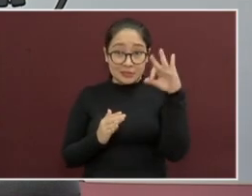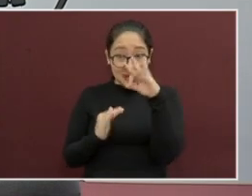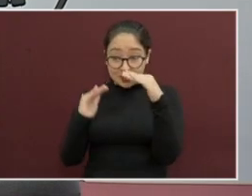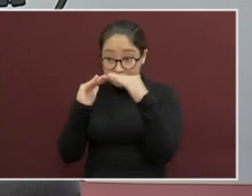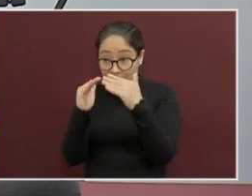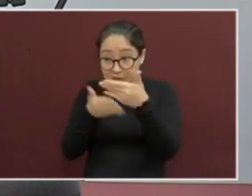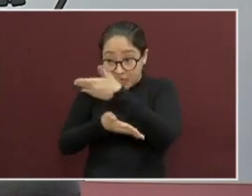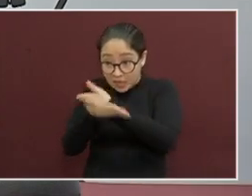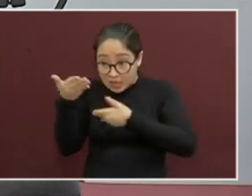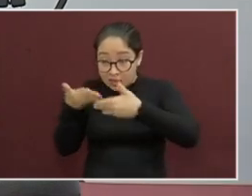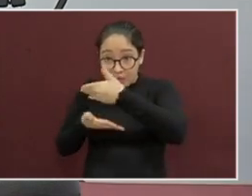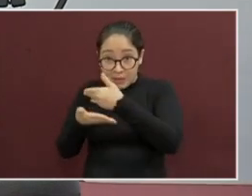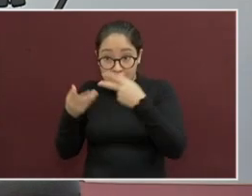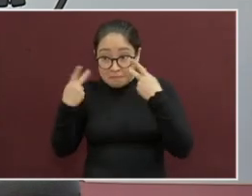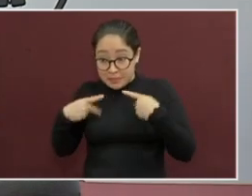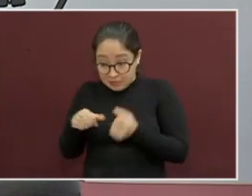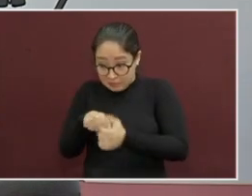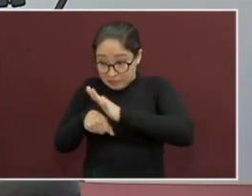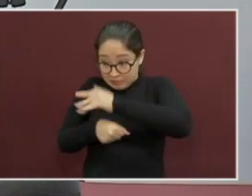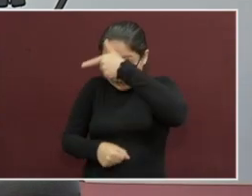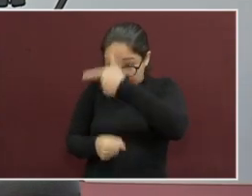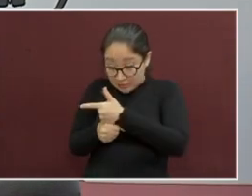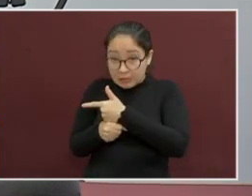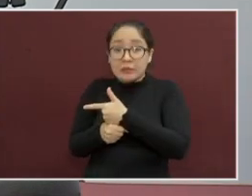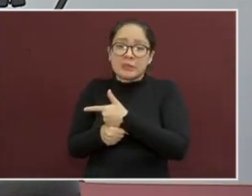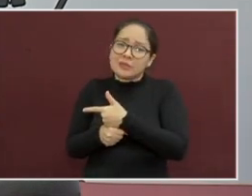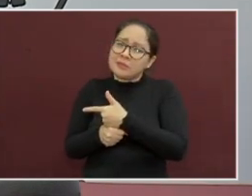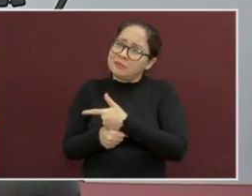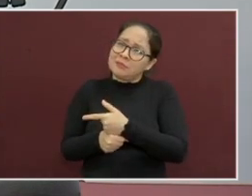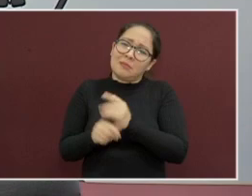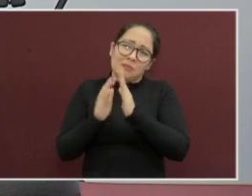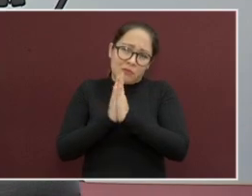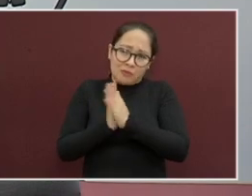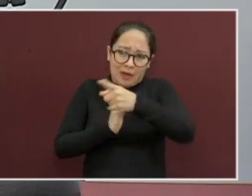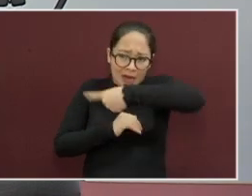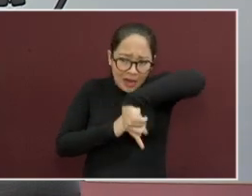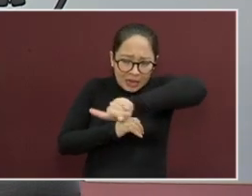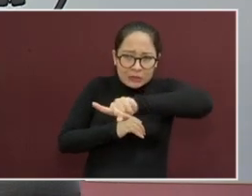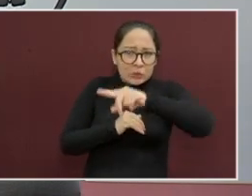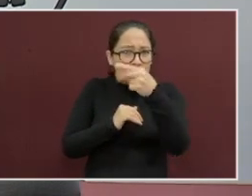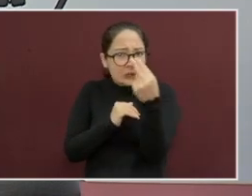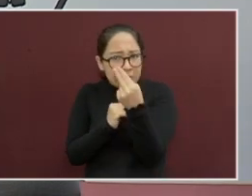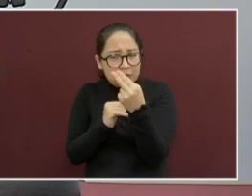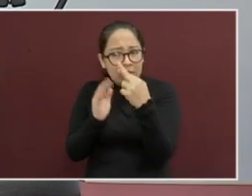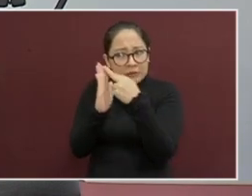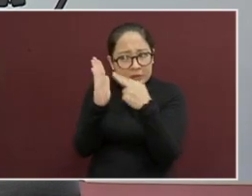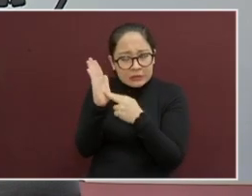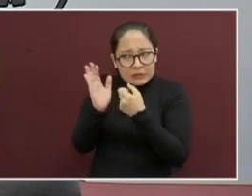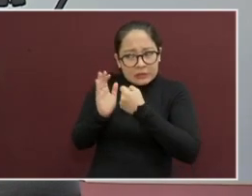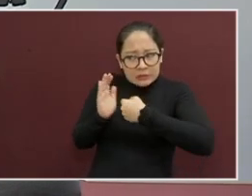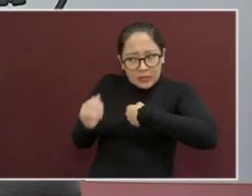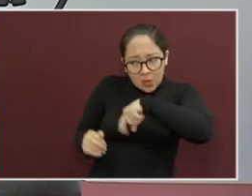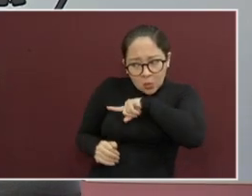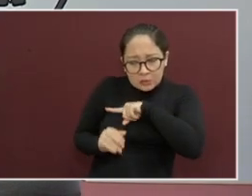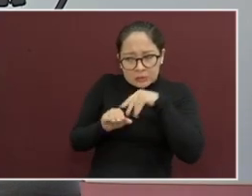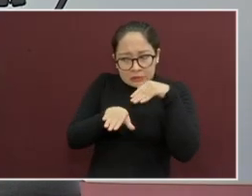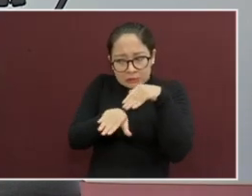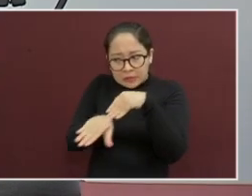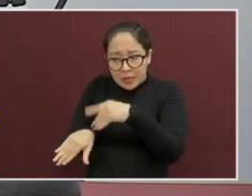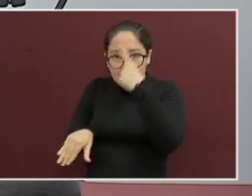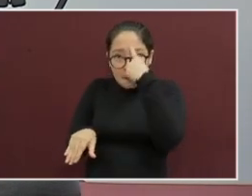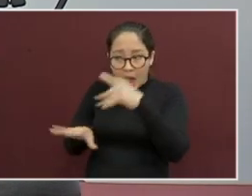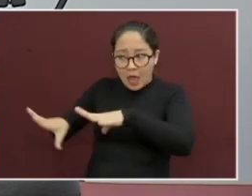con personas positivas a kobe 19 igualmente deben seguir un estricto control para evitar ser